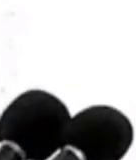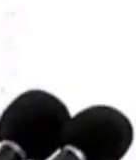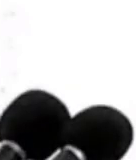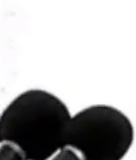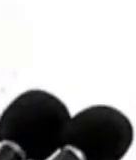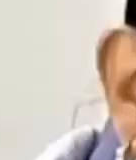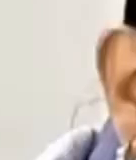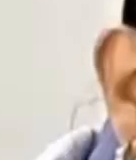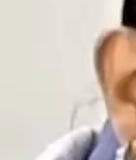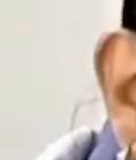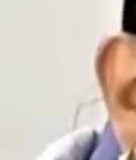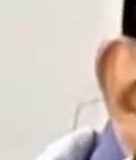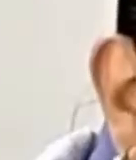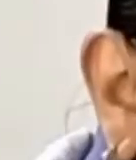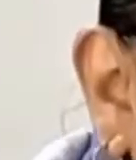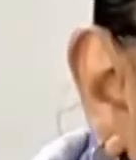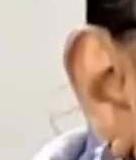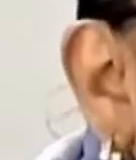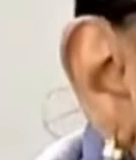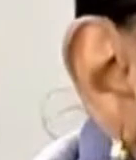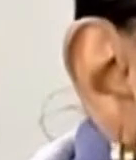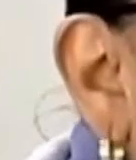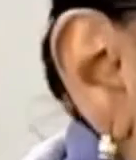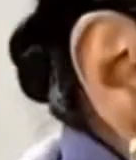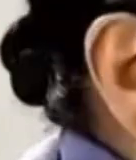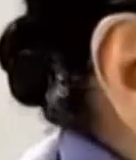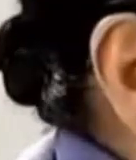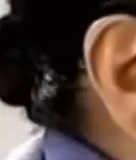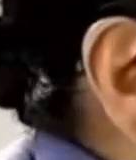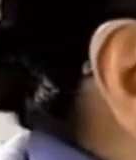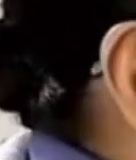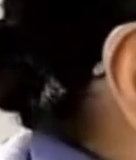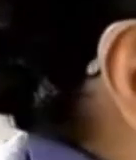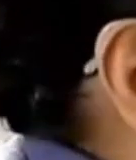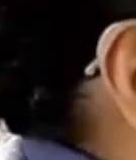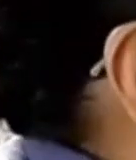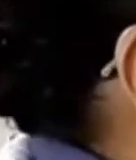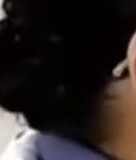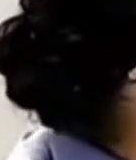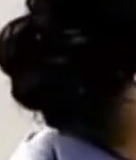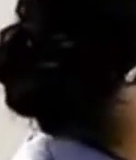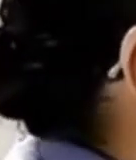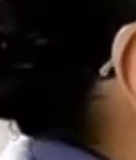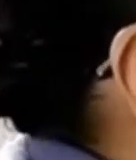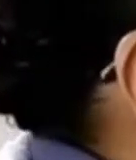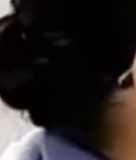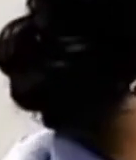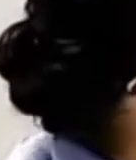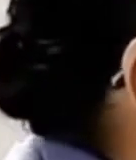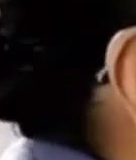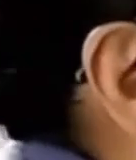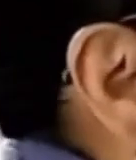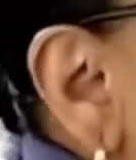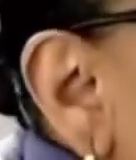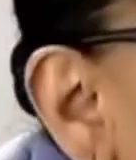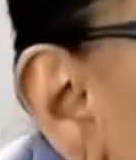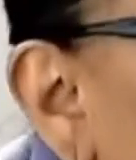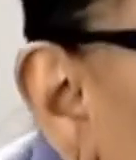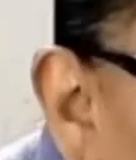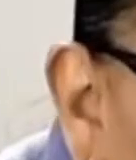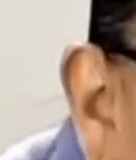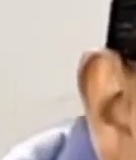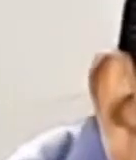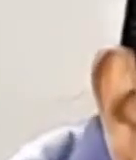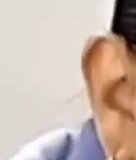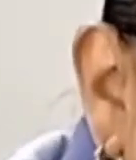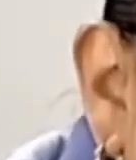presidente, estos recursos van a dar a la pavimentación de las calles en